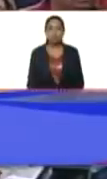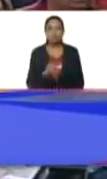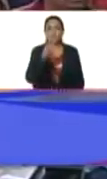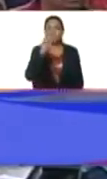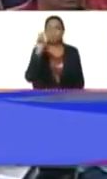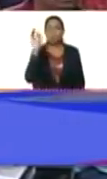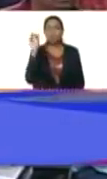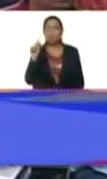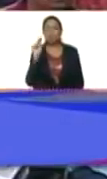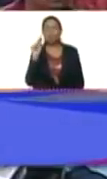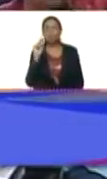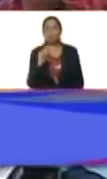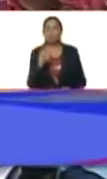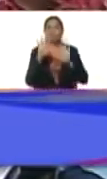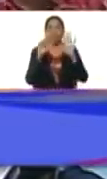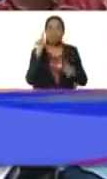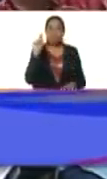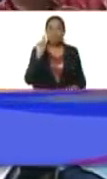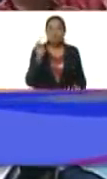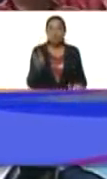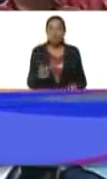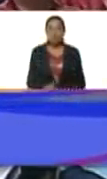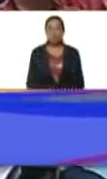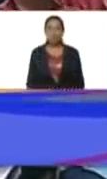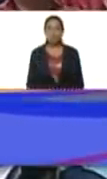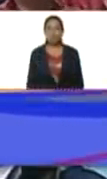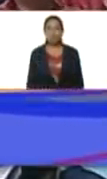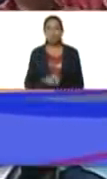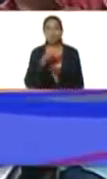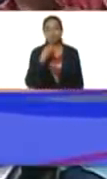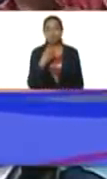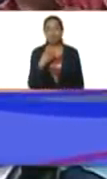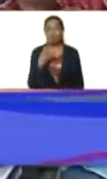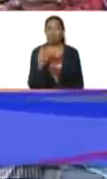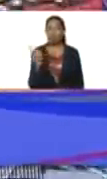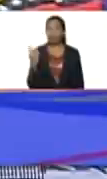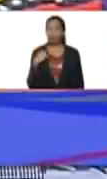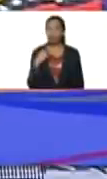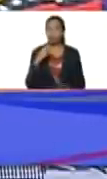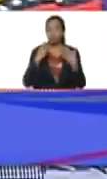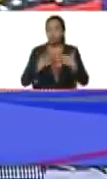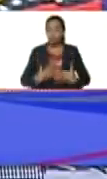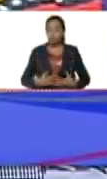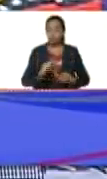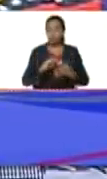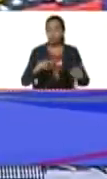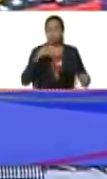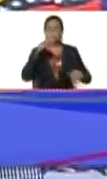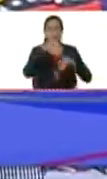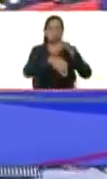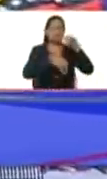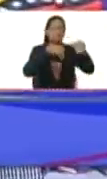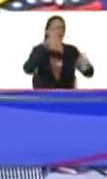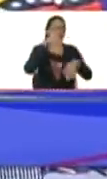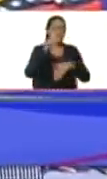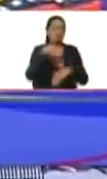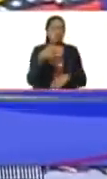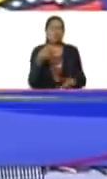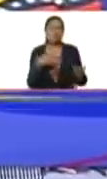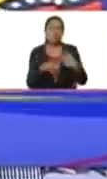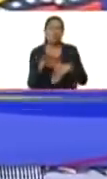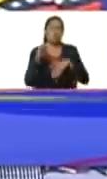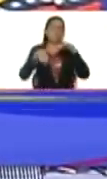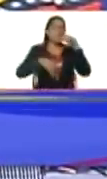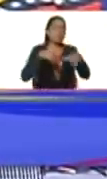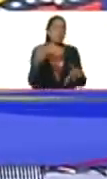20 minutos. 10 minutos. Bueno, Cilia, ¿tú trajiste traje de baño? Nos vamos a bañar